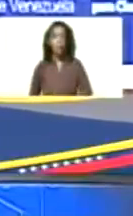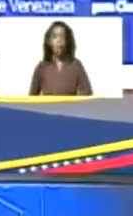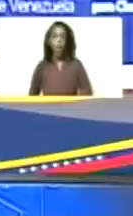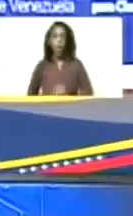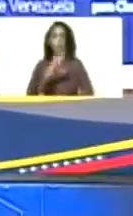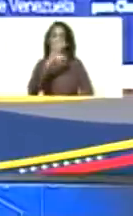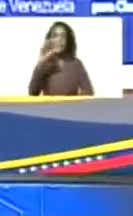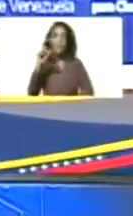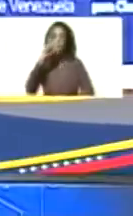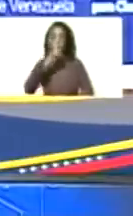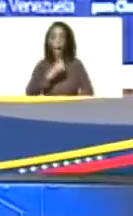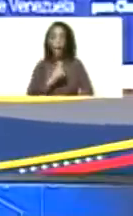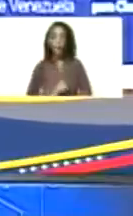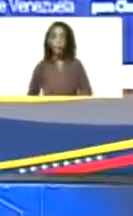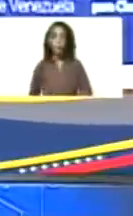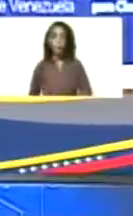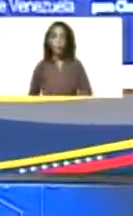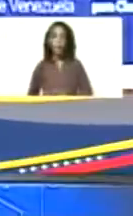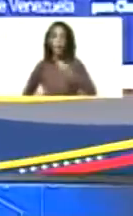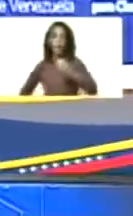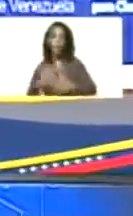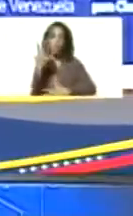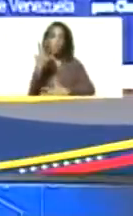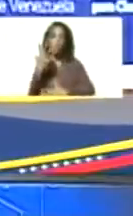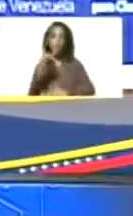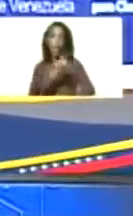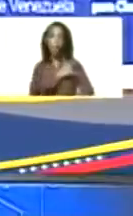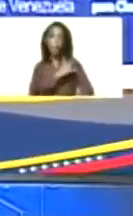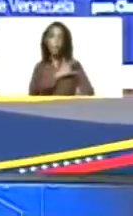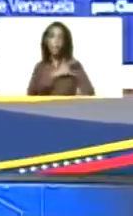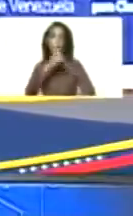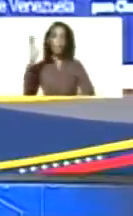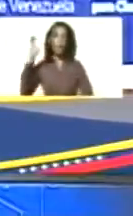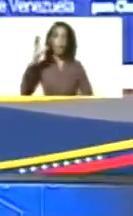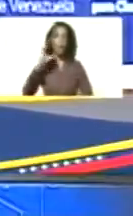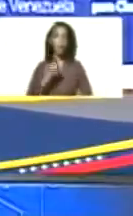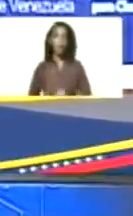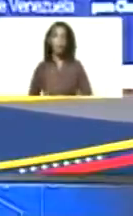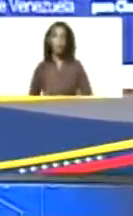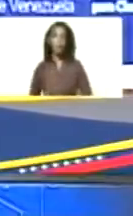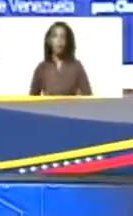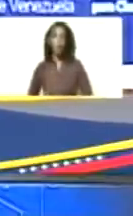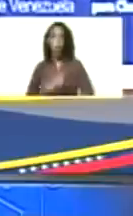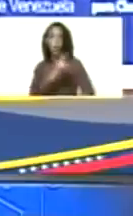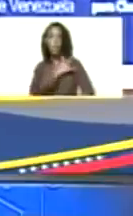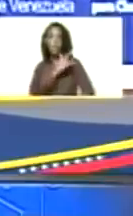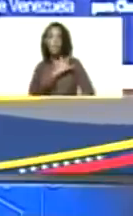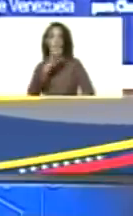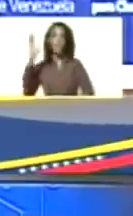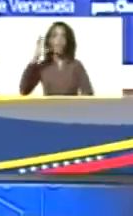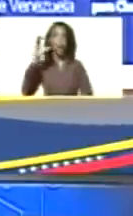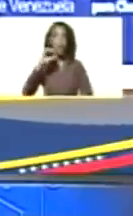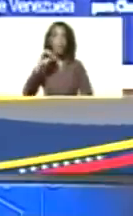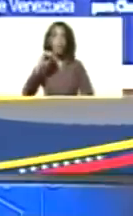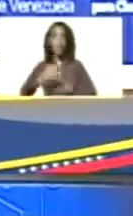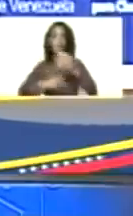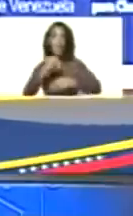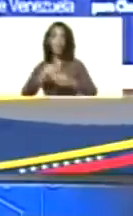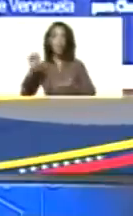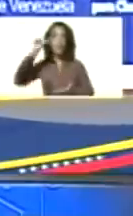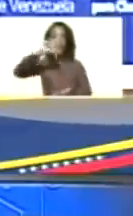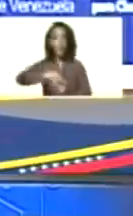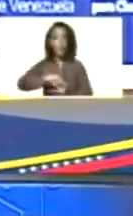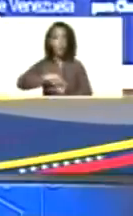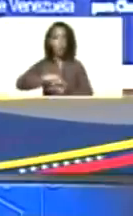300 años de la fundación de la Universidad de Caracas. Universidad de Caracas, que fue el núcleo